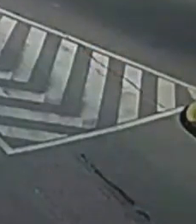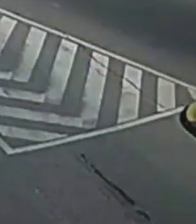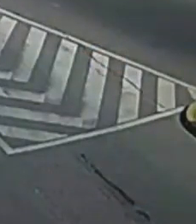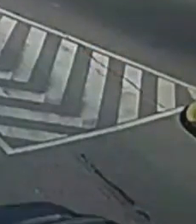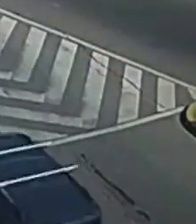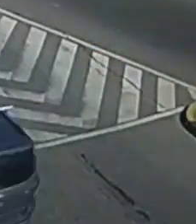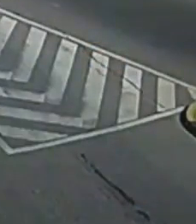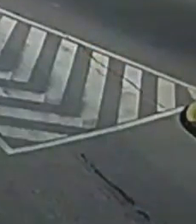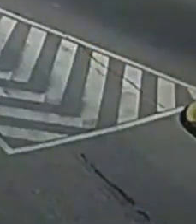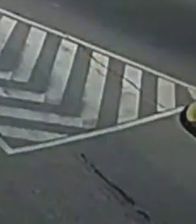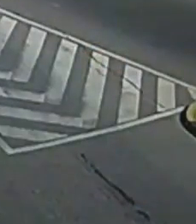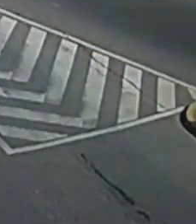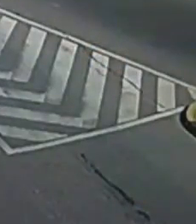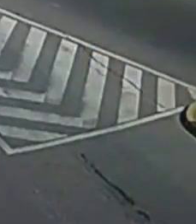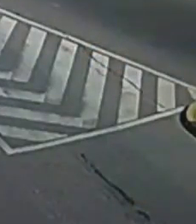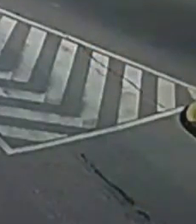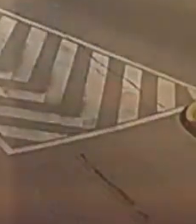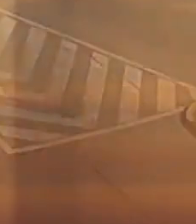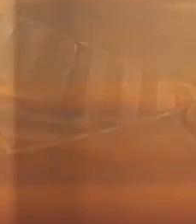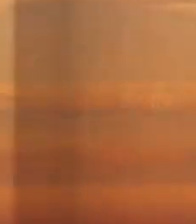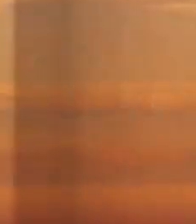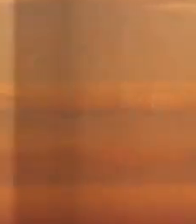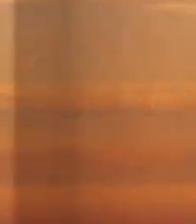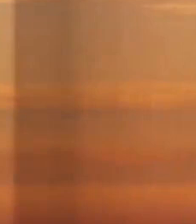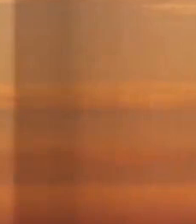Y nosotros esperando